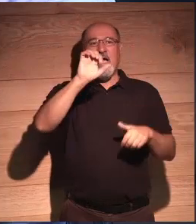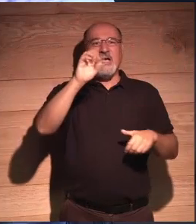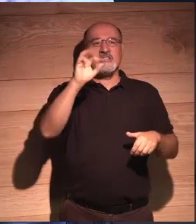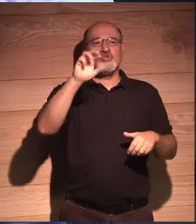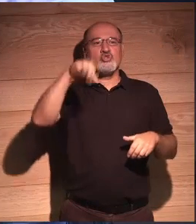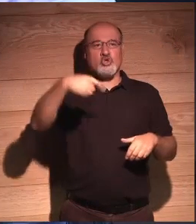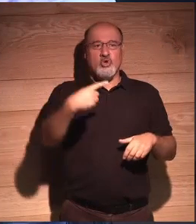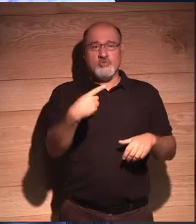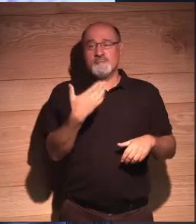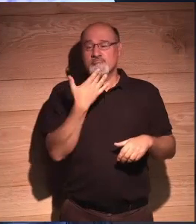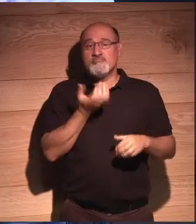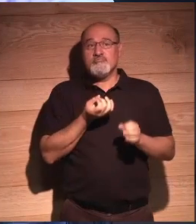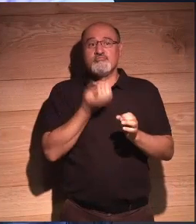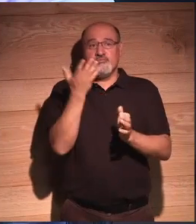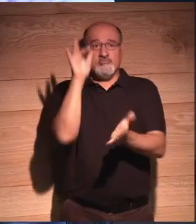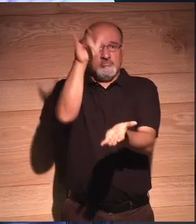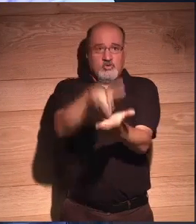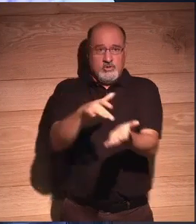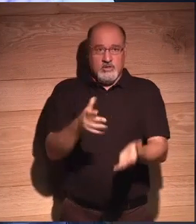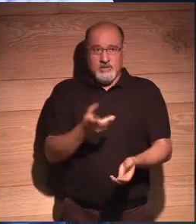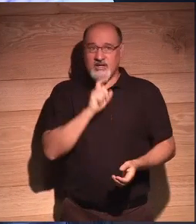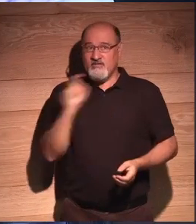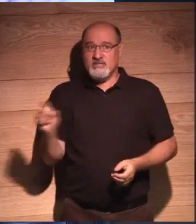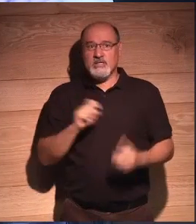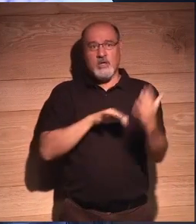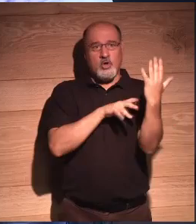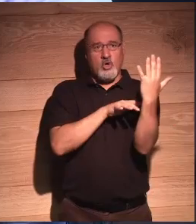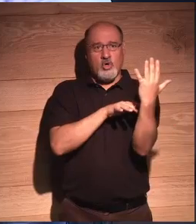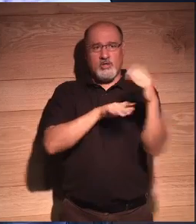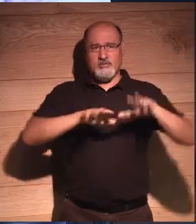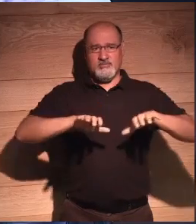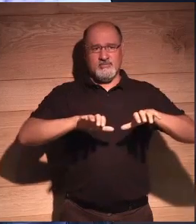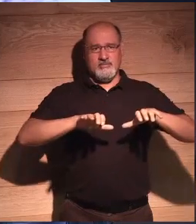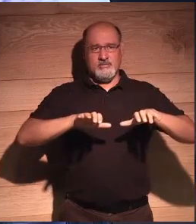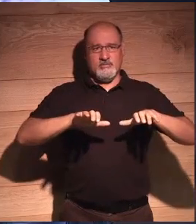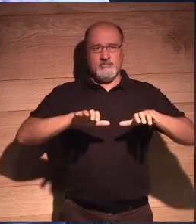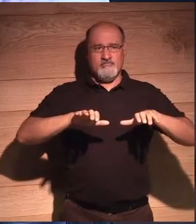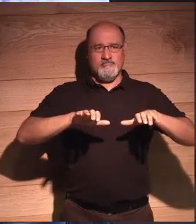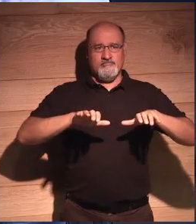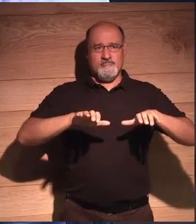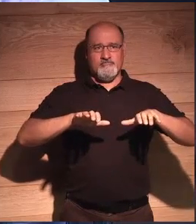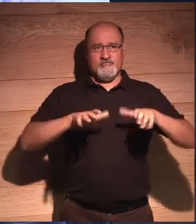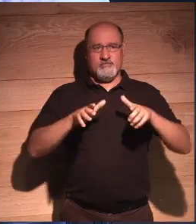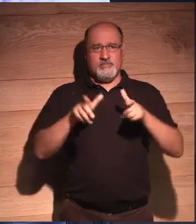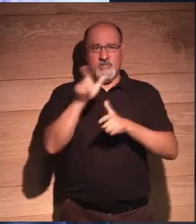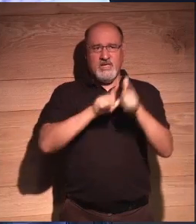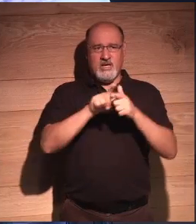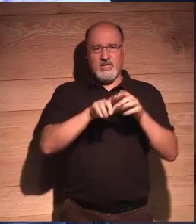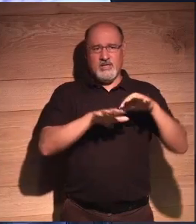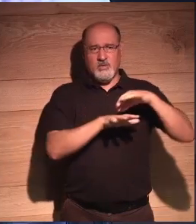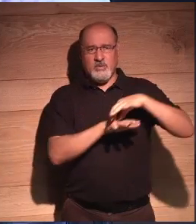Lo que ocurrió fue que realmente el ordenador les llevaba como a unos